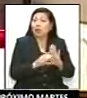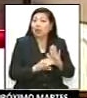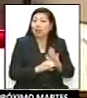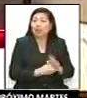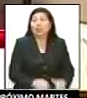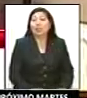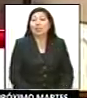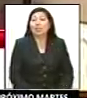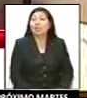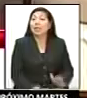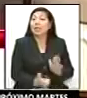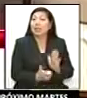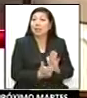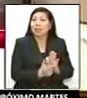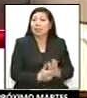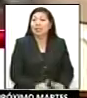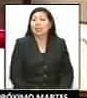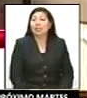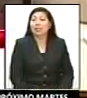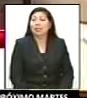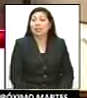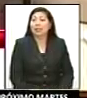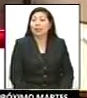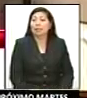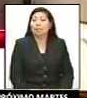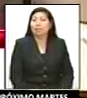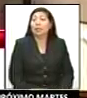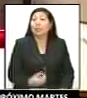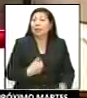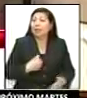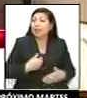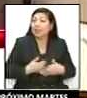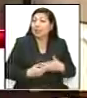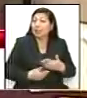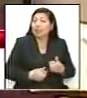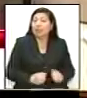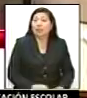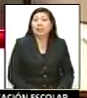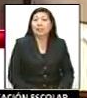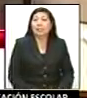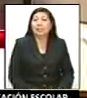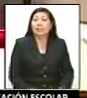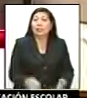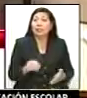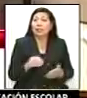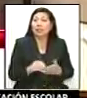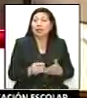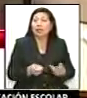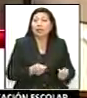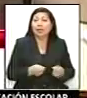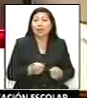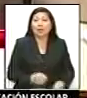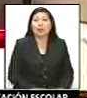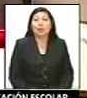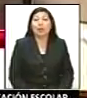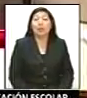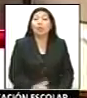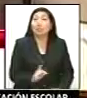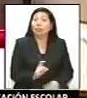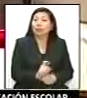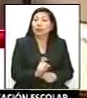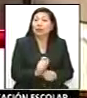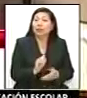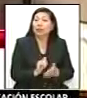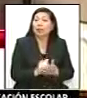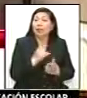de una ley orgánica. En consecuencia, se autorregula. Su capacidad de acción